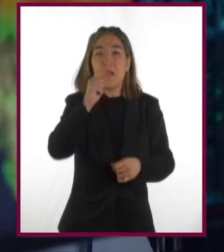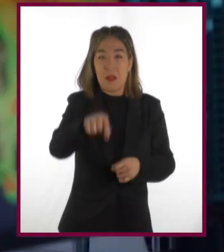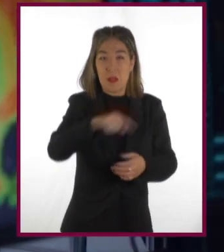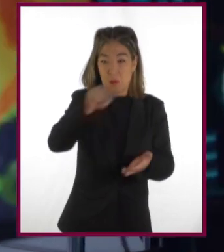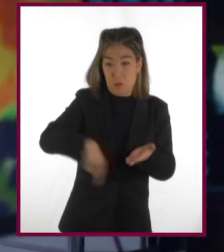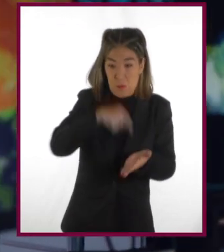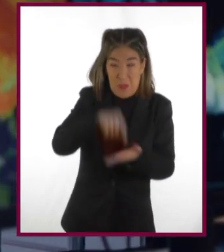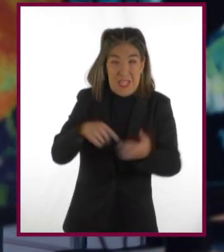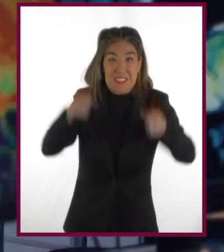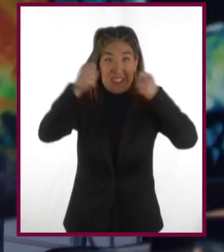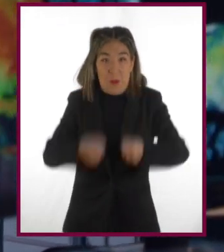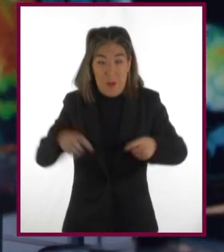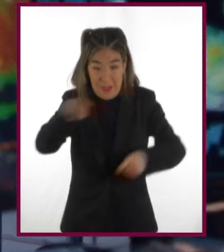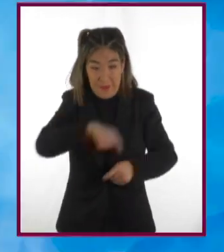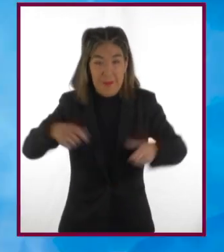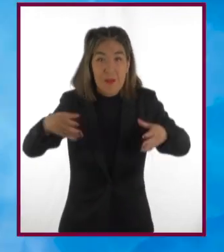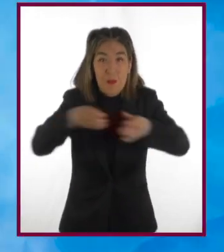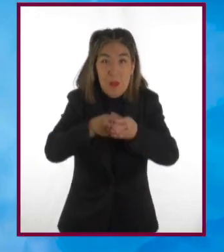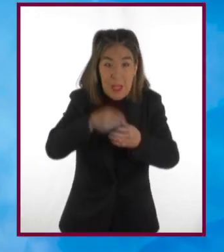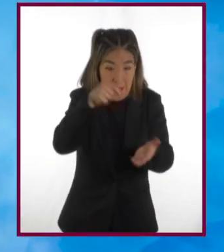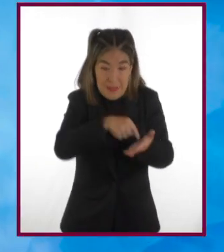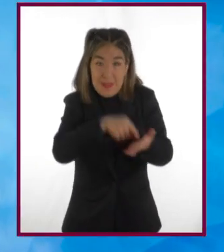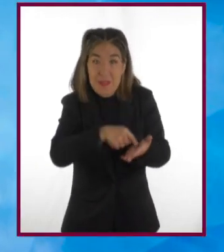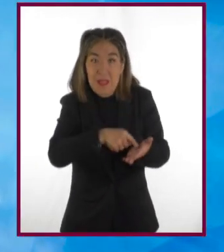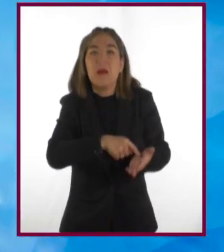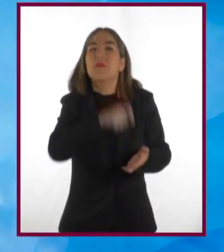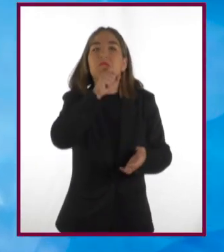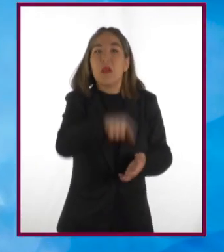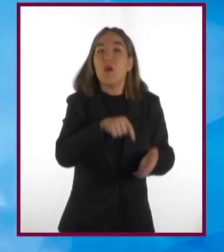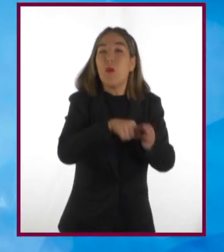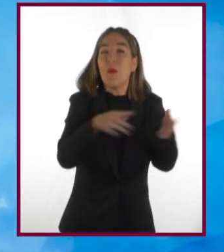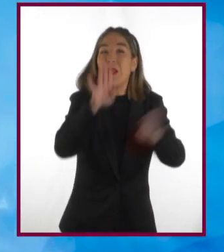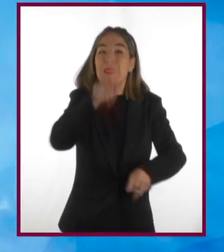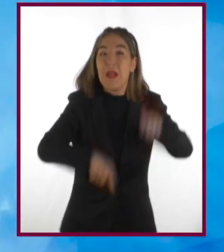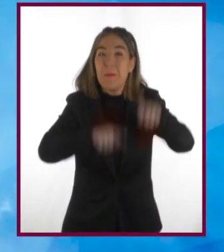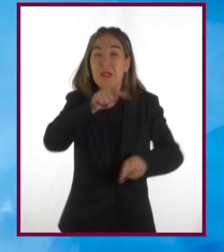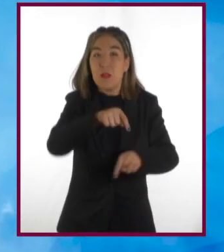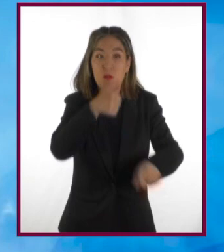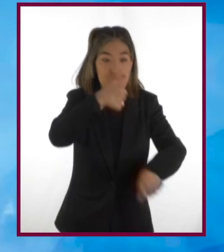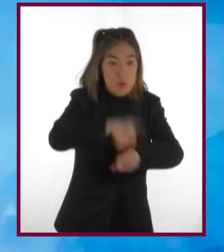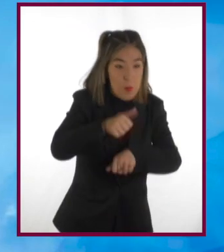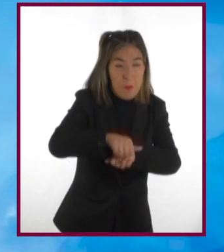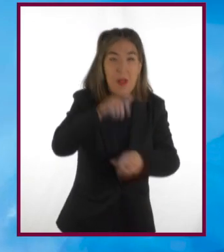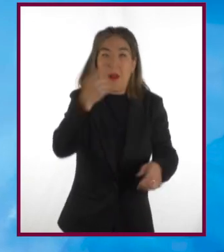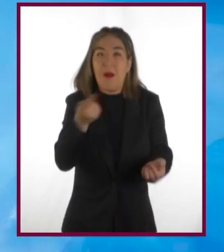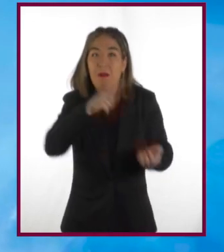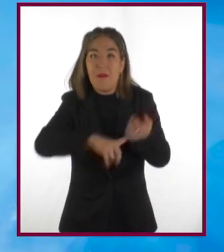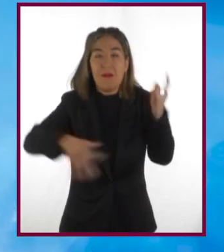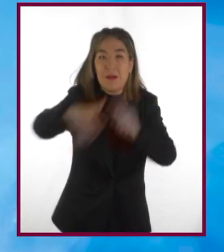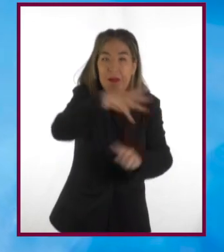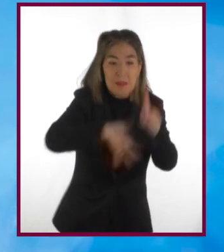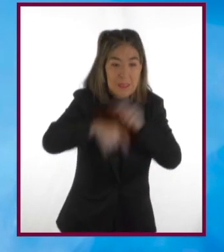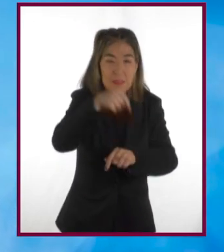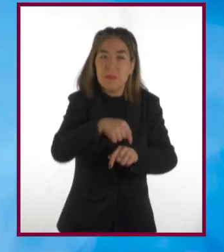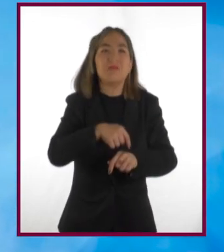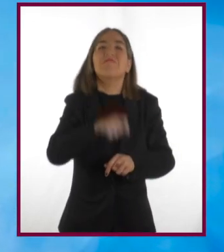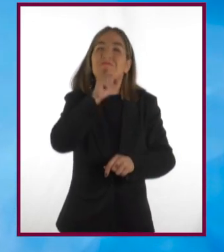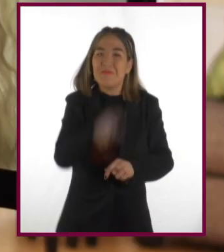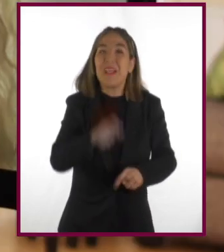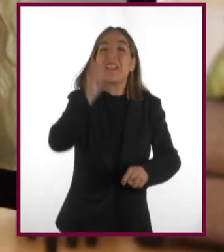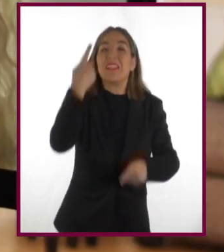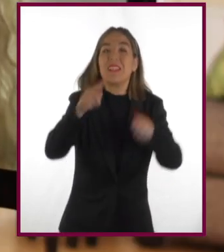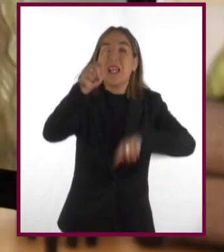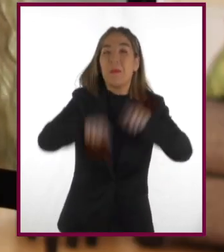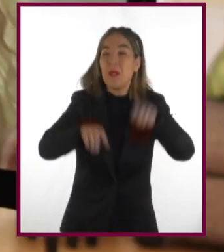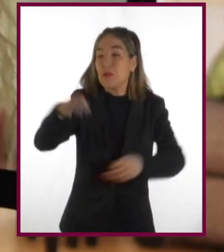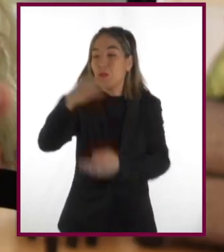son locales, o sea, lo que ocurre en un punto no depende solo de lo que sucede en el entorno inmediato,